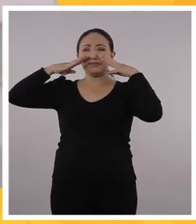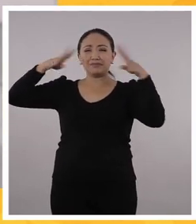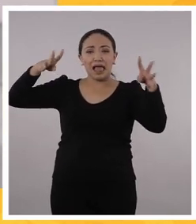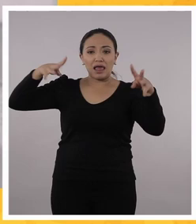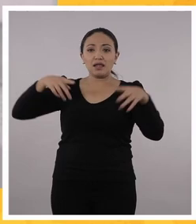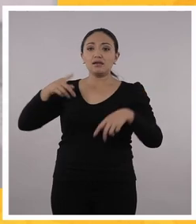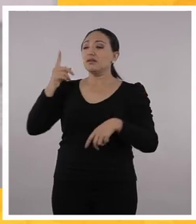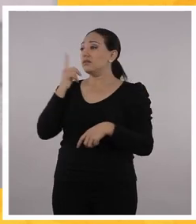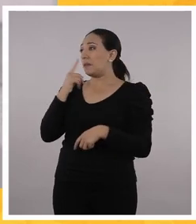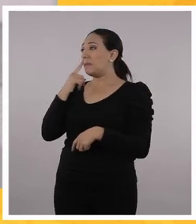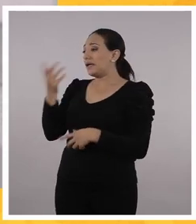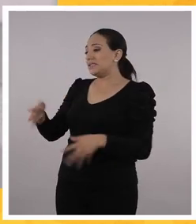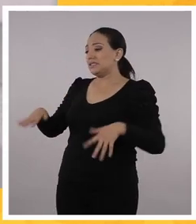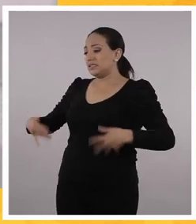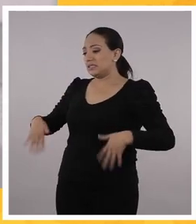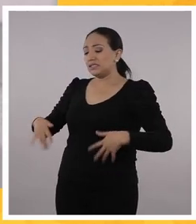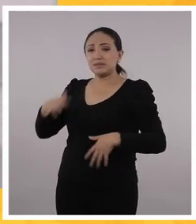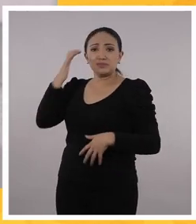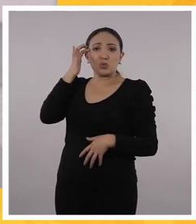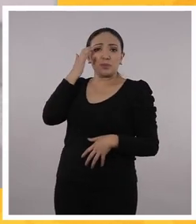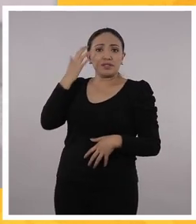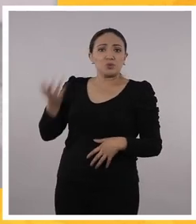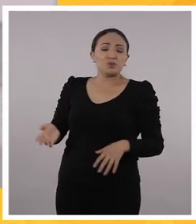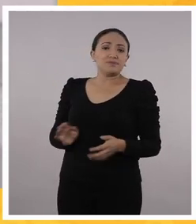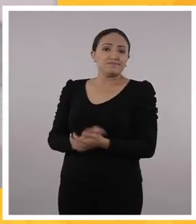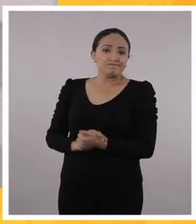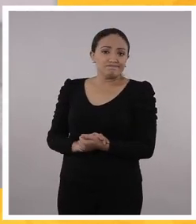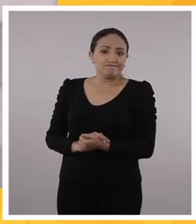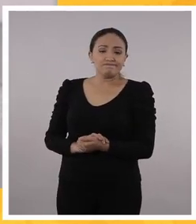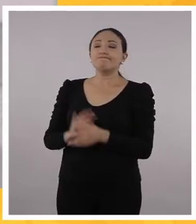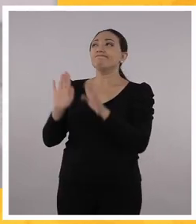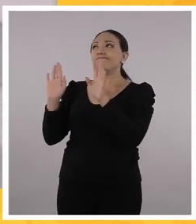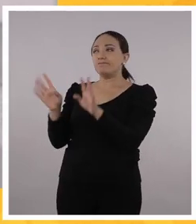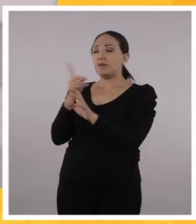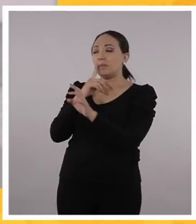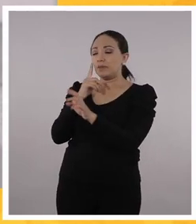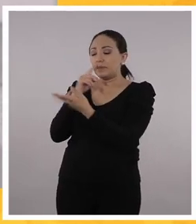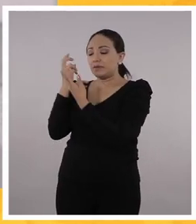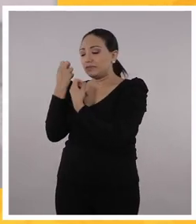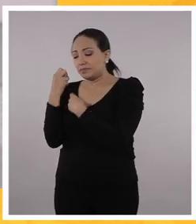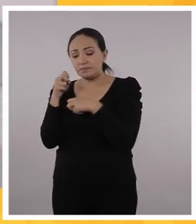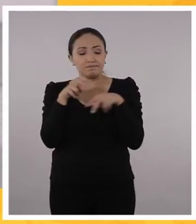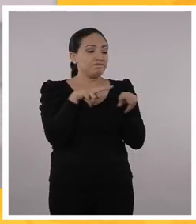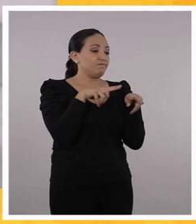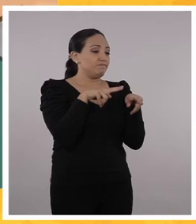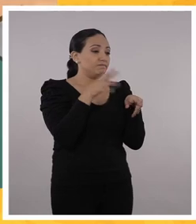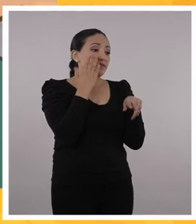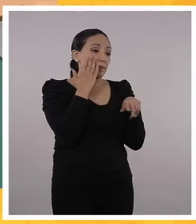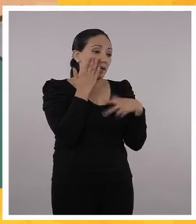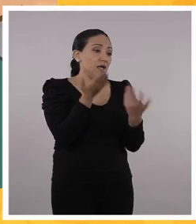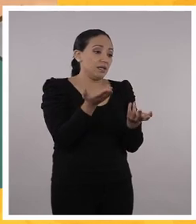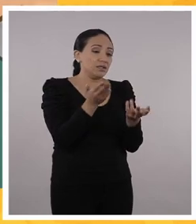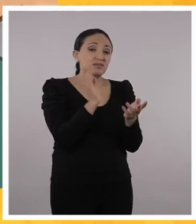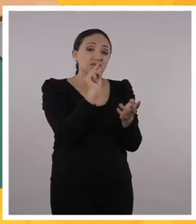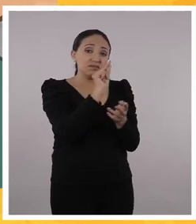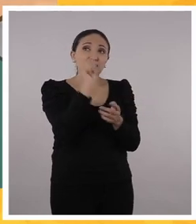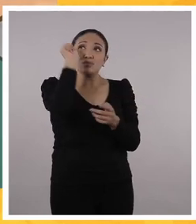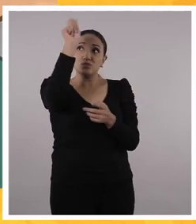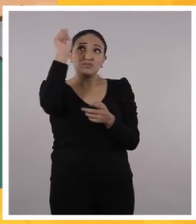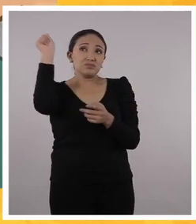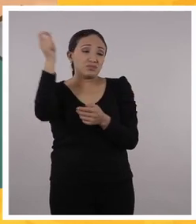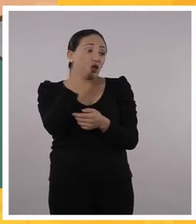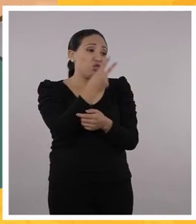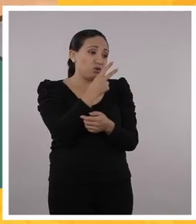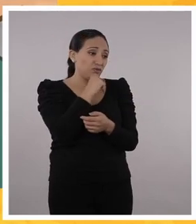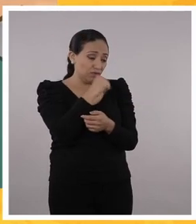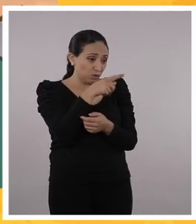papá estaba muy preocupado. Por lo que papá regresó a ver muy decidido a mamá. Ya solo faltan dos